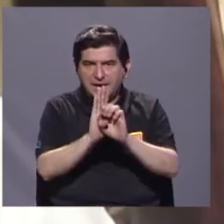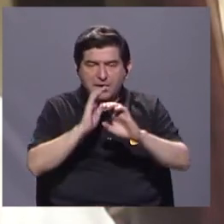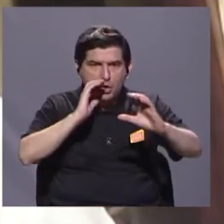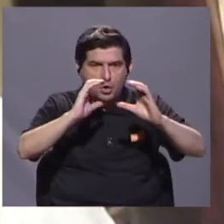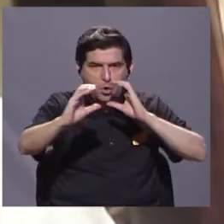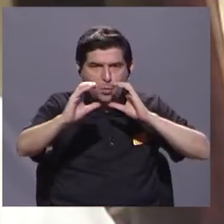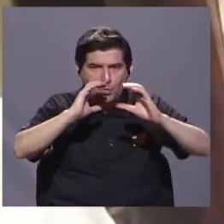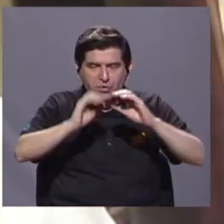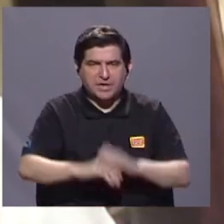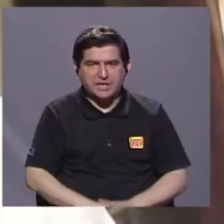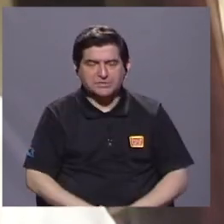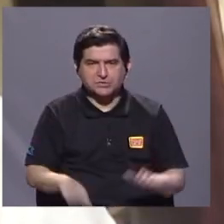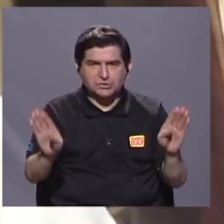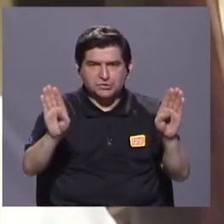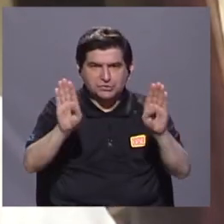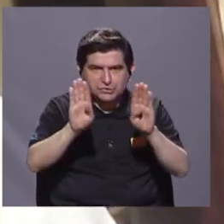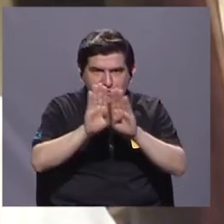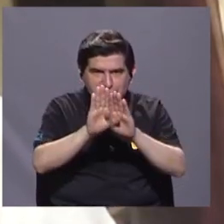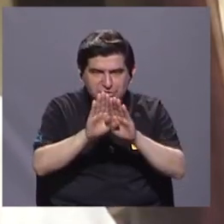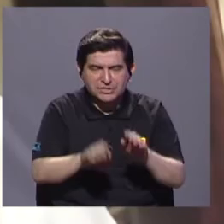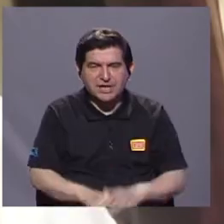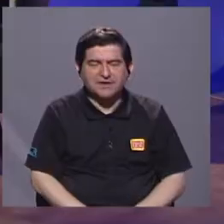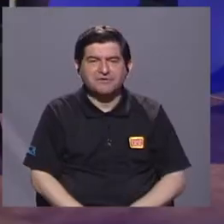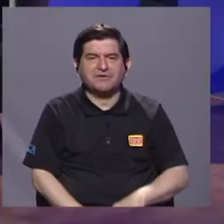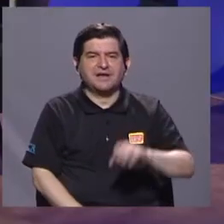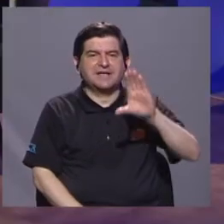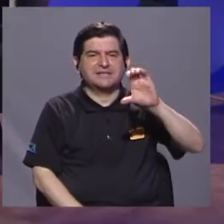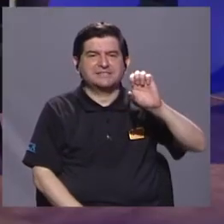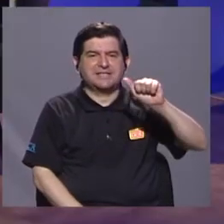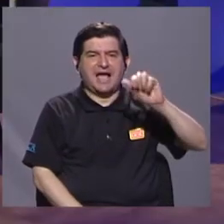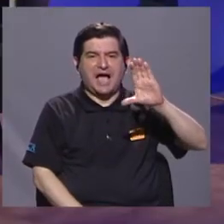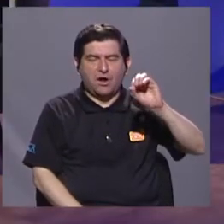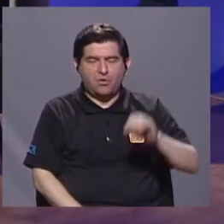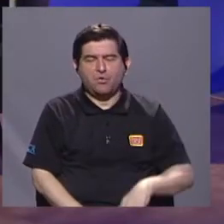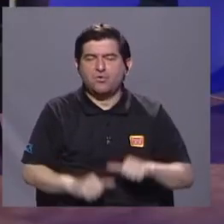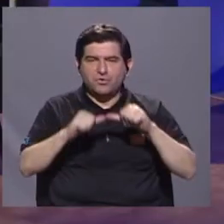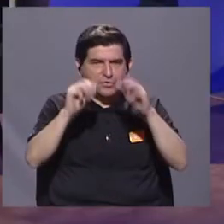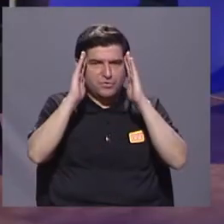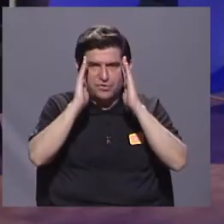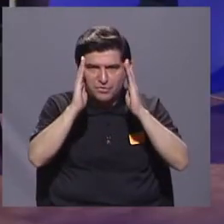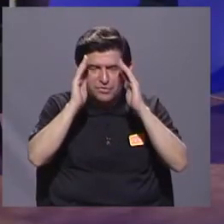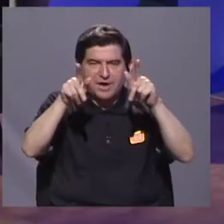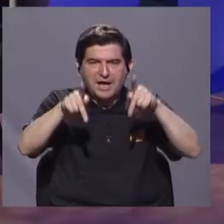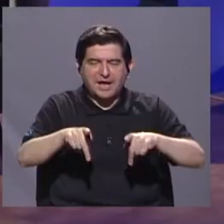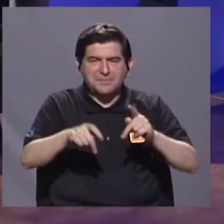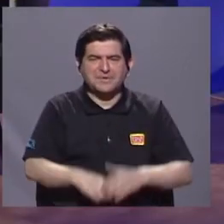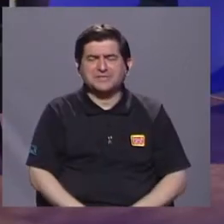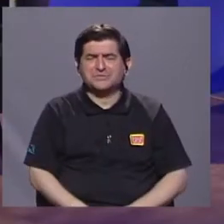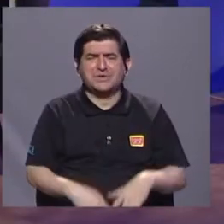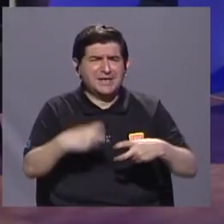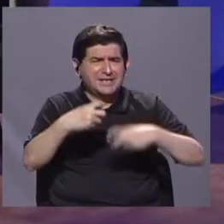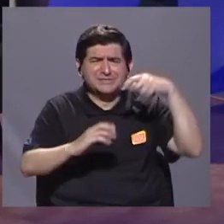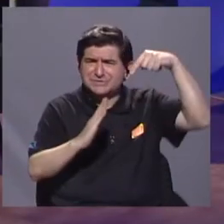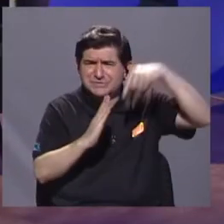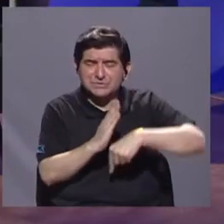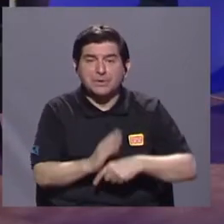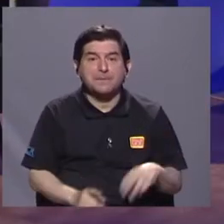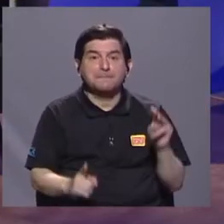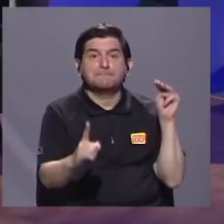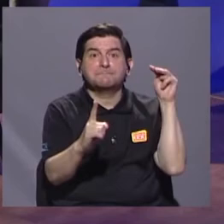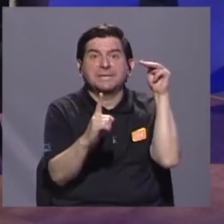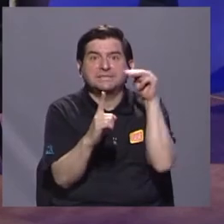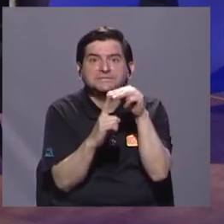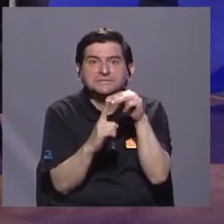comunicación sobre el cierre o retransformación del SEACO, que ya no iba a seguir atendiendo, digamos, a pacientes críticos, fue un mensaje